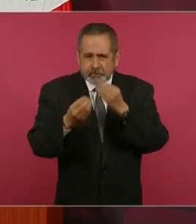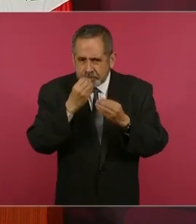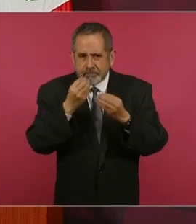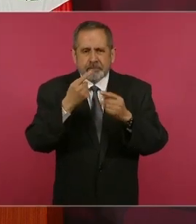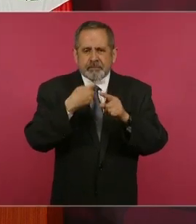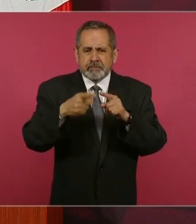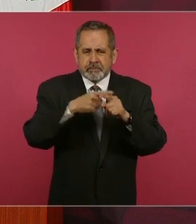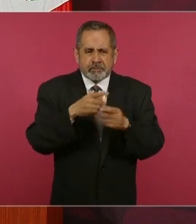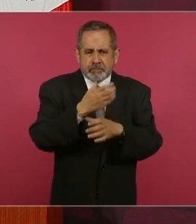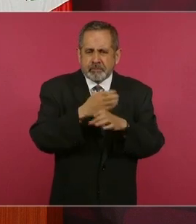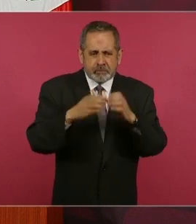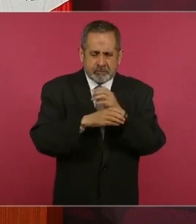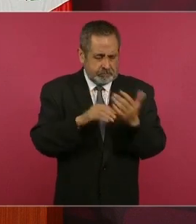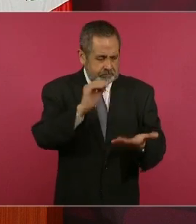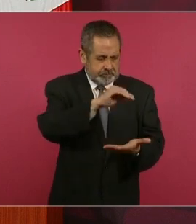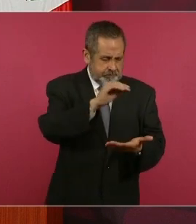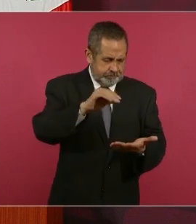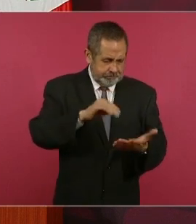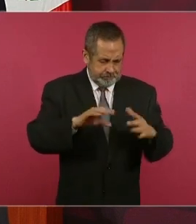hechas,